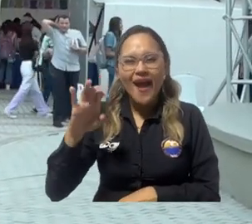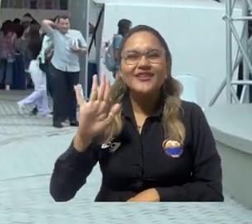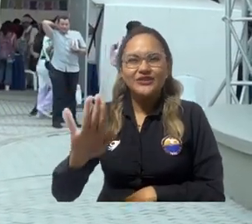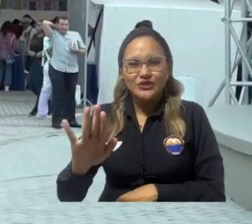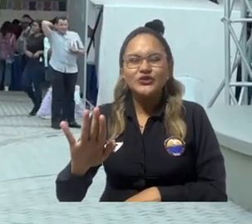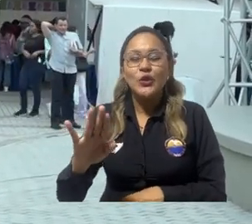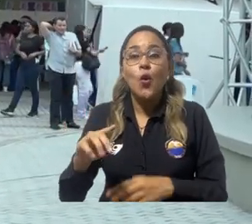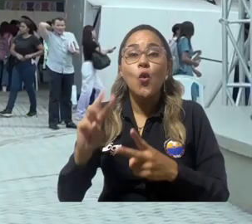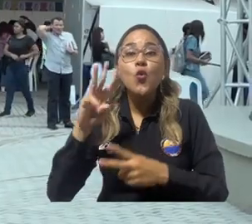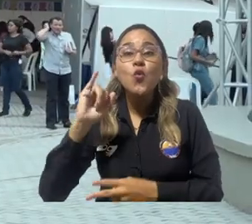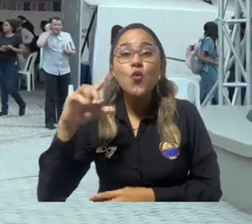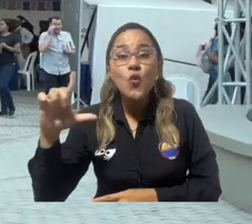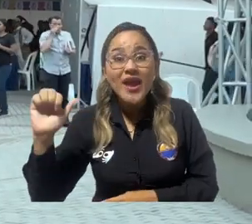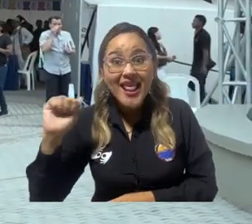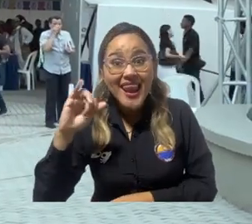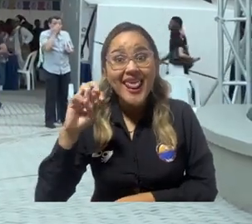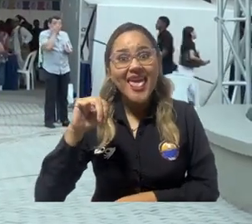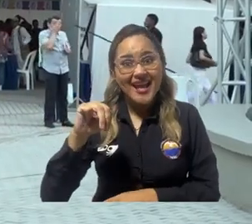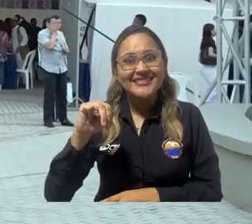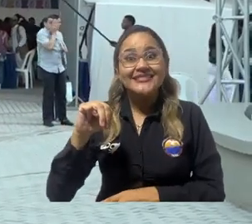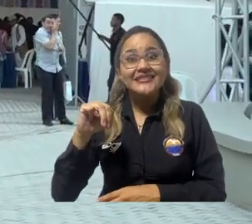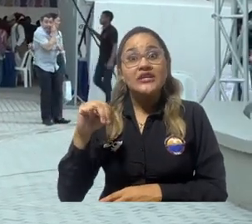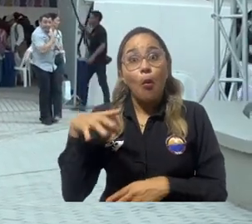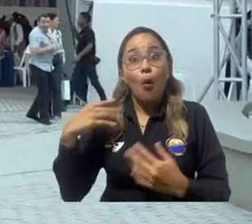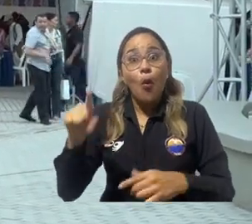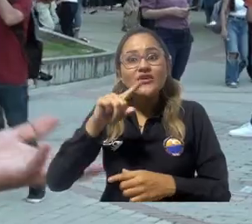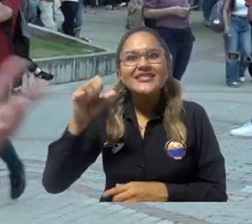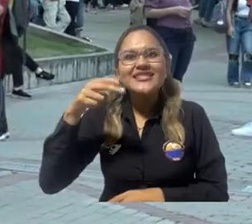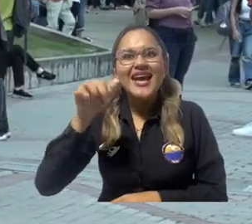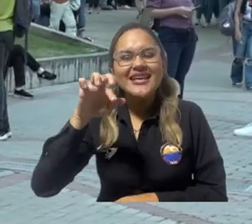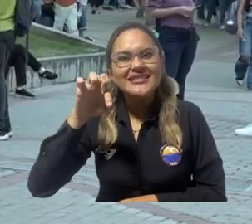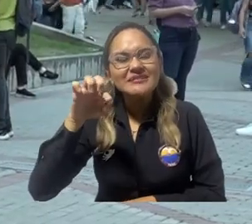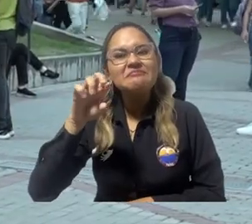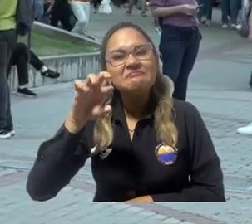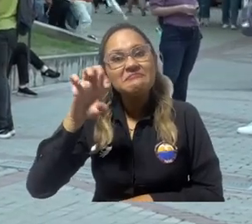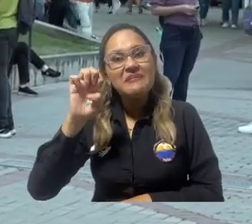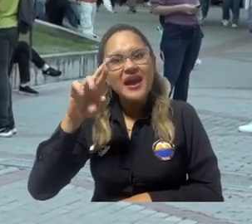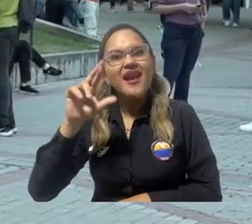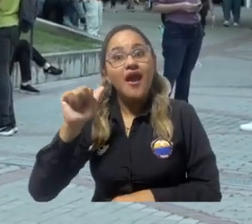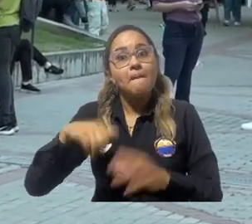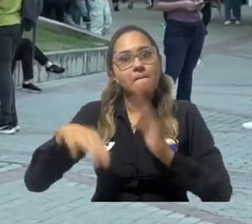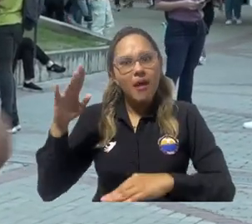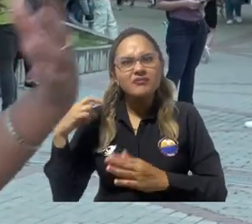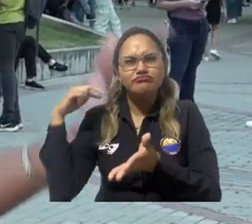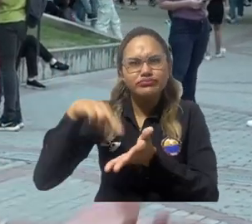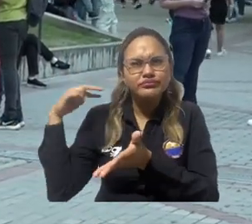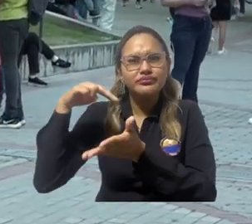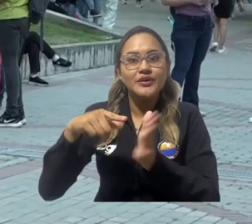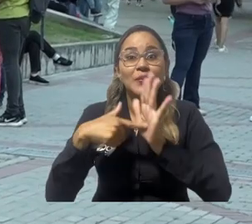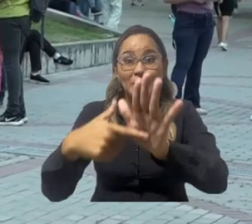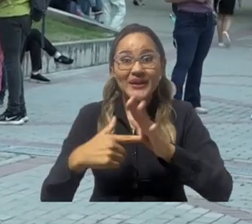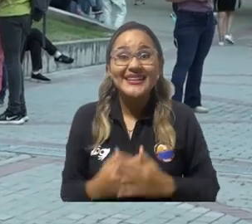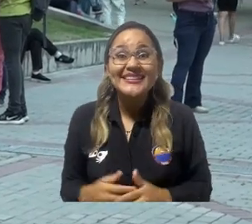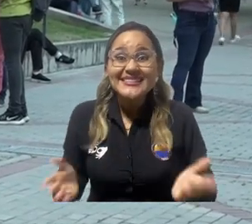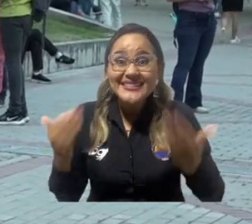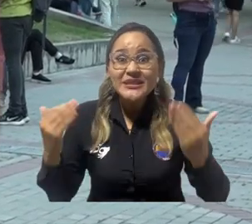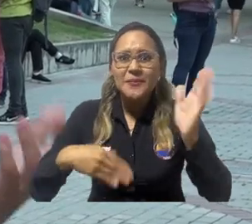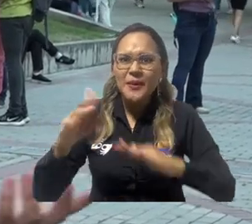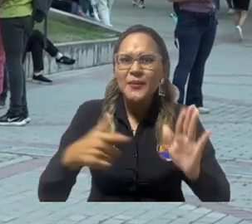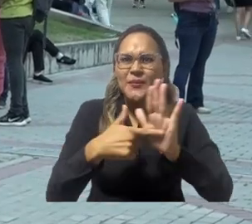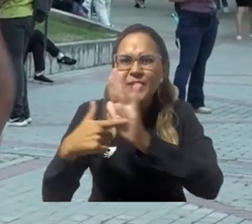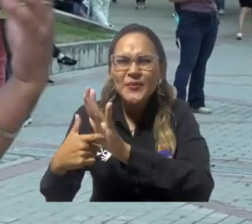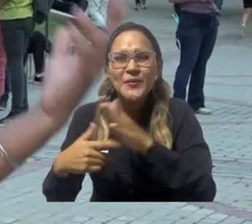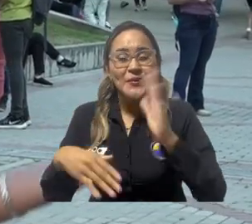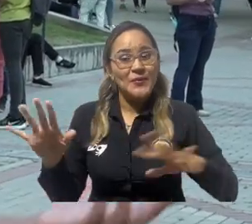den participación, porque por lo general no hacemos estas cosas. Fue una manera de visibilizarnos, de darnos a conocer ante un público, y